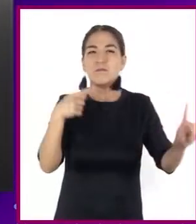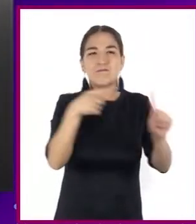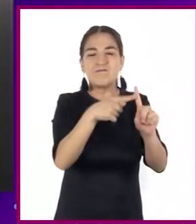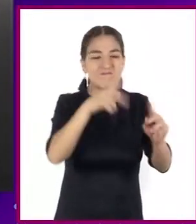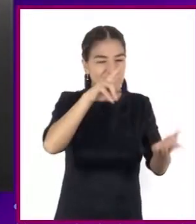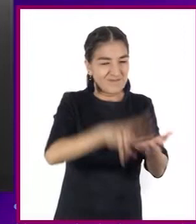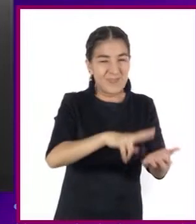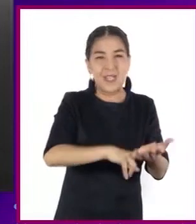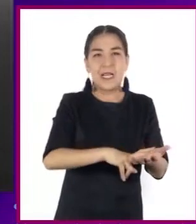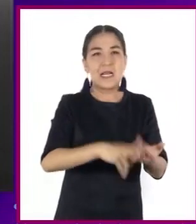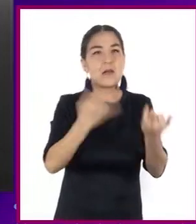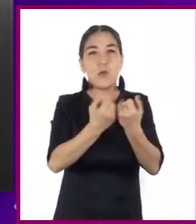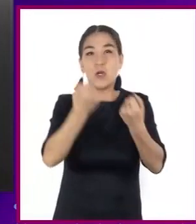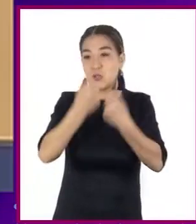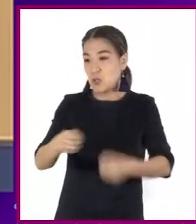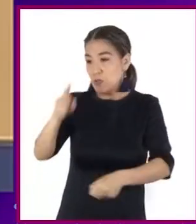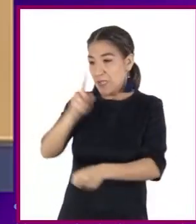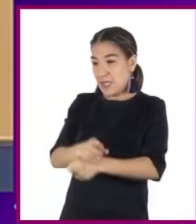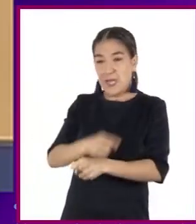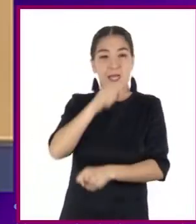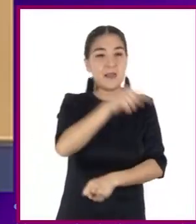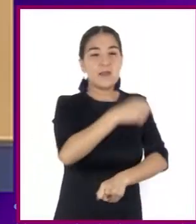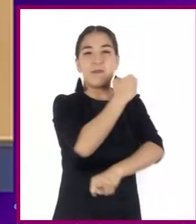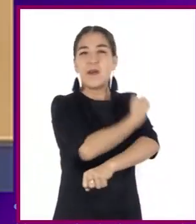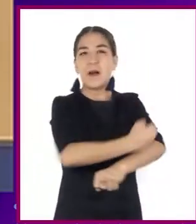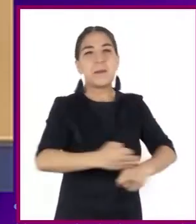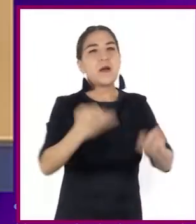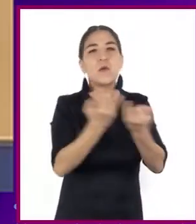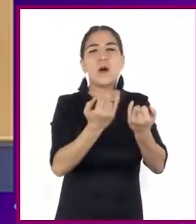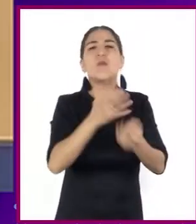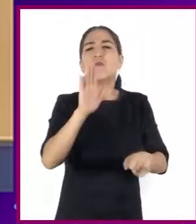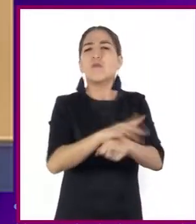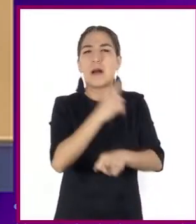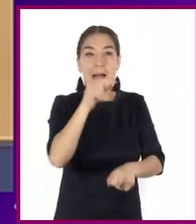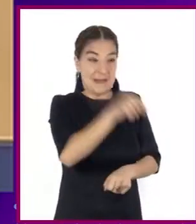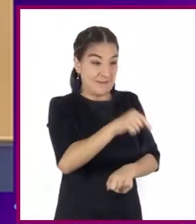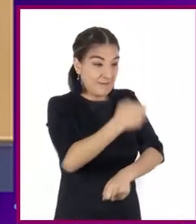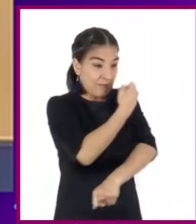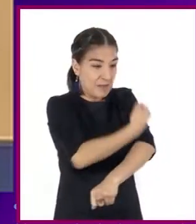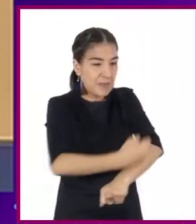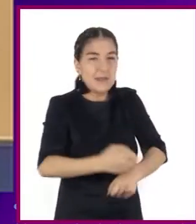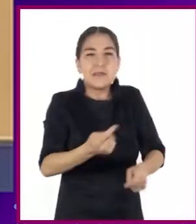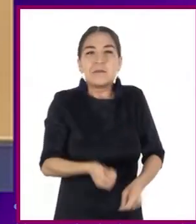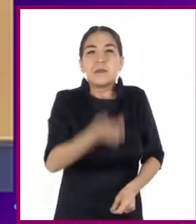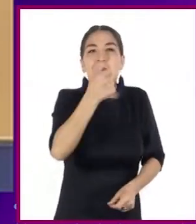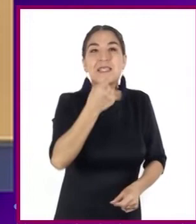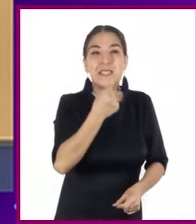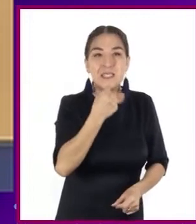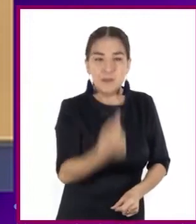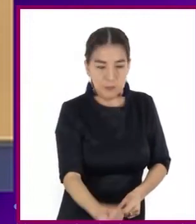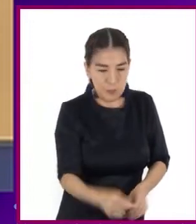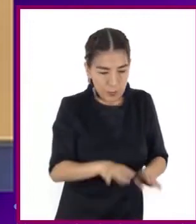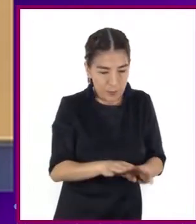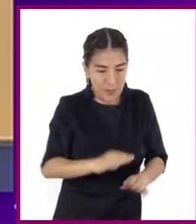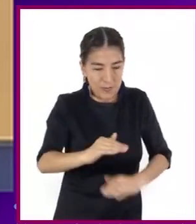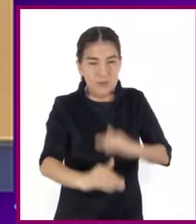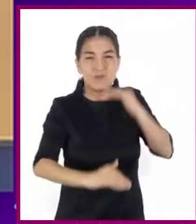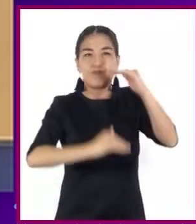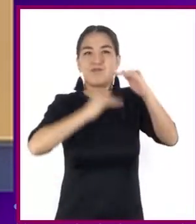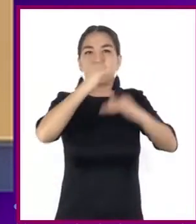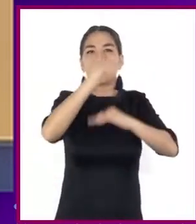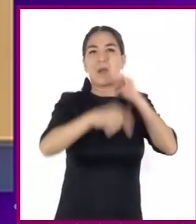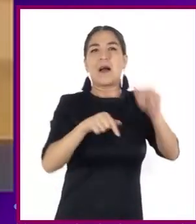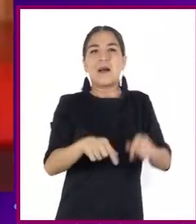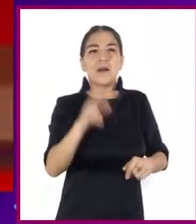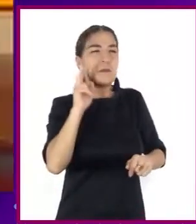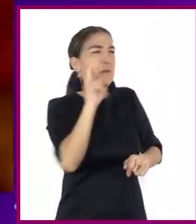tiene la sociedad, lo tiene la familia. ¿Por qué? Porque la familia es el primer medio donde el individuo se está desenvolviendo. Entonces, en la